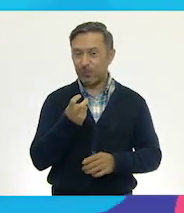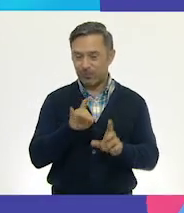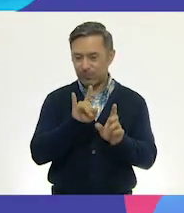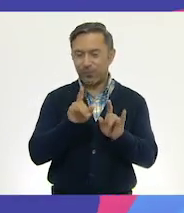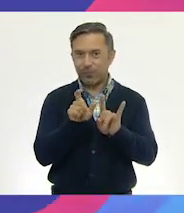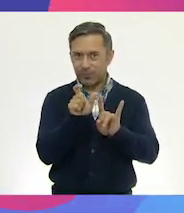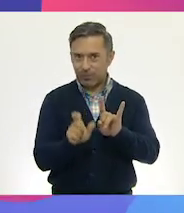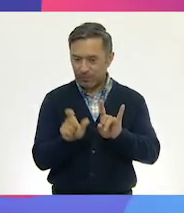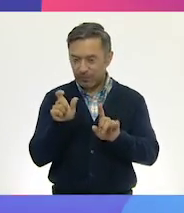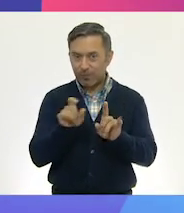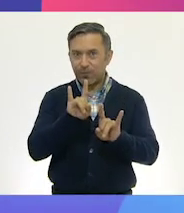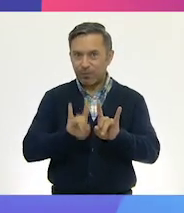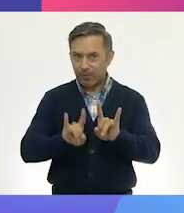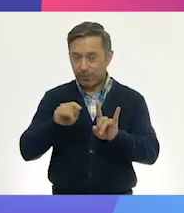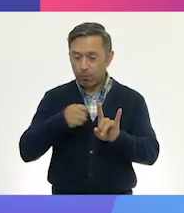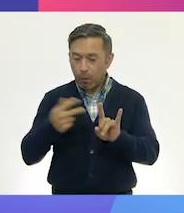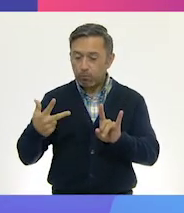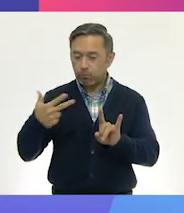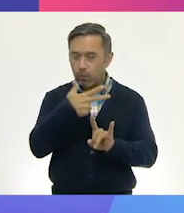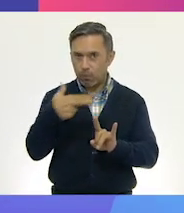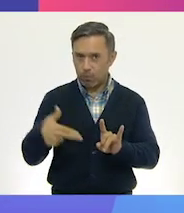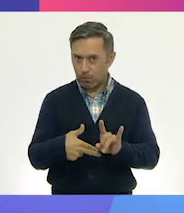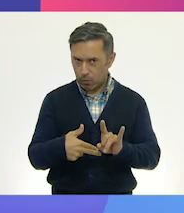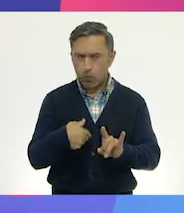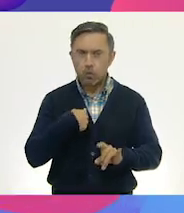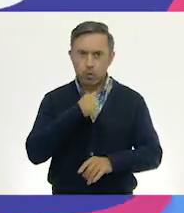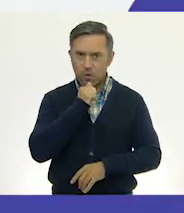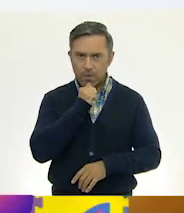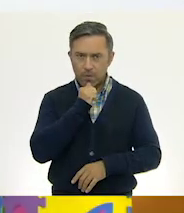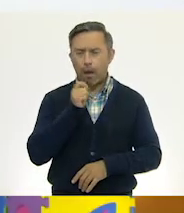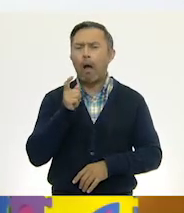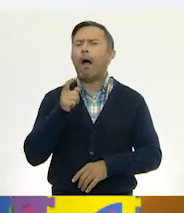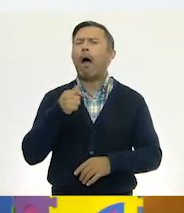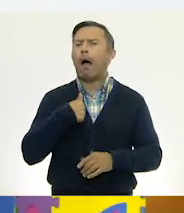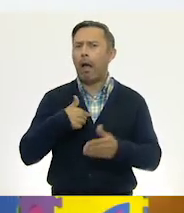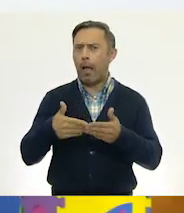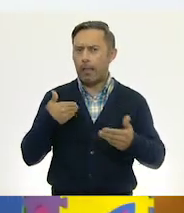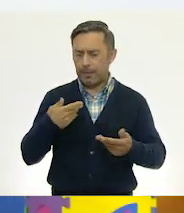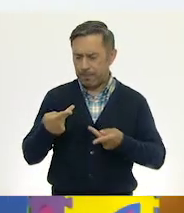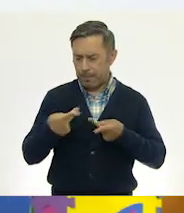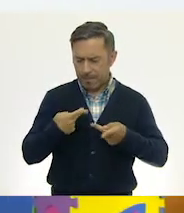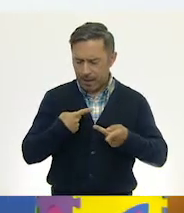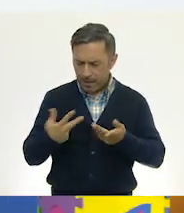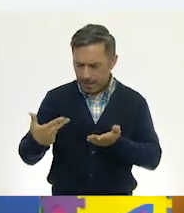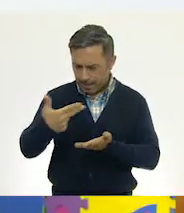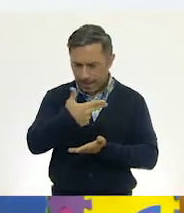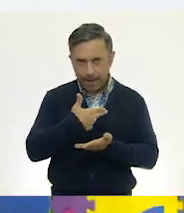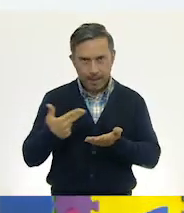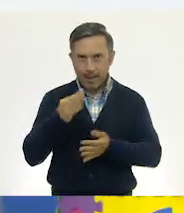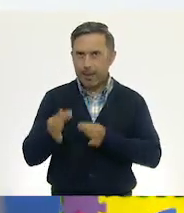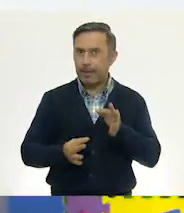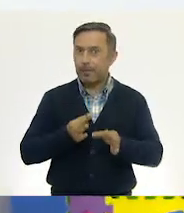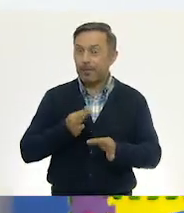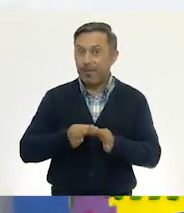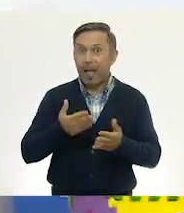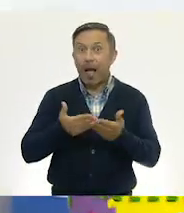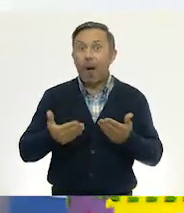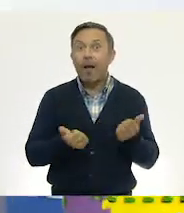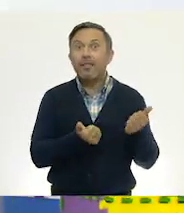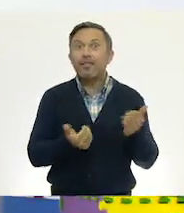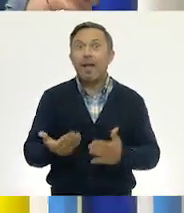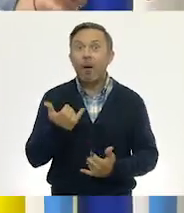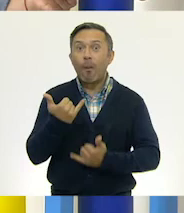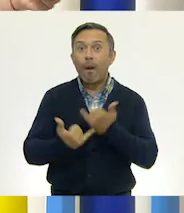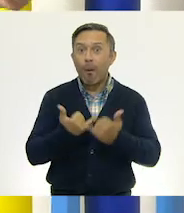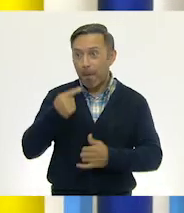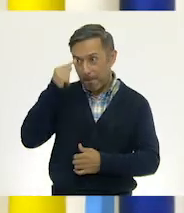traigo las tarjetas recortadas y precisamente traigo un juego para ti y un juego para mí. ¡Ay, muy bien! Seguramente